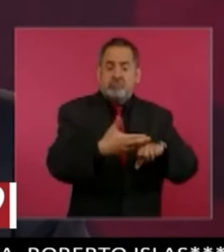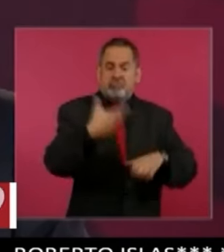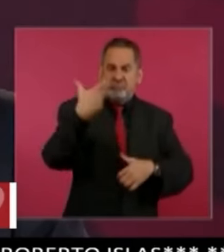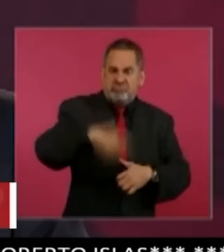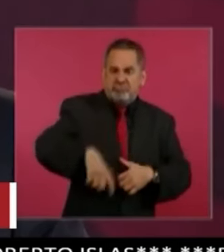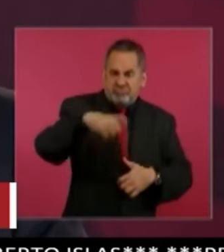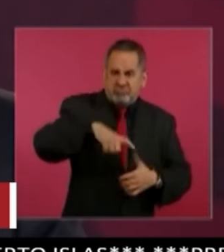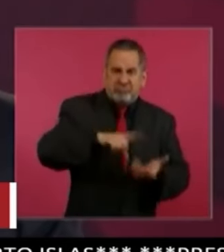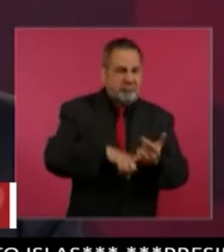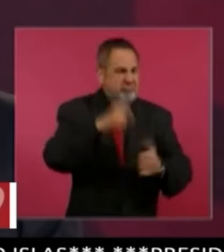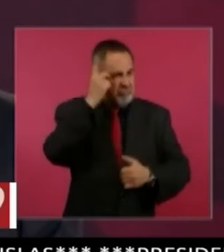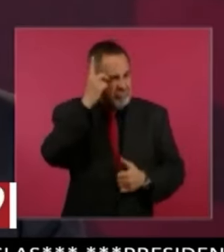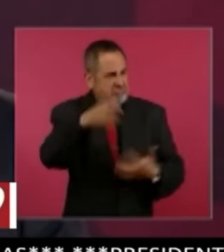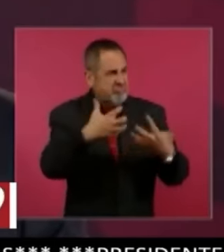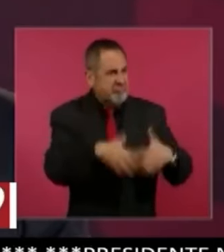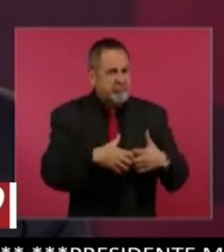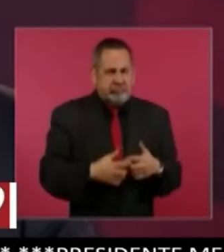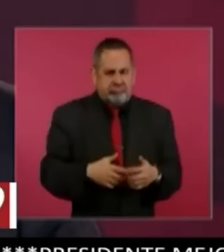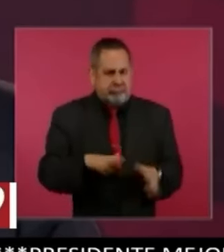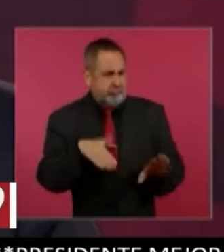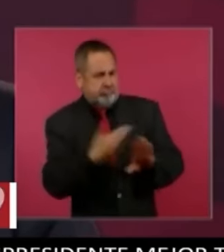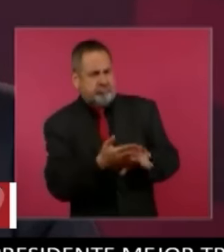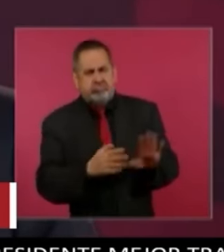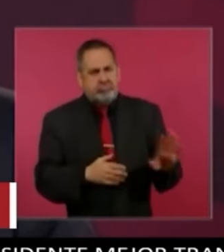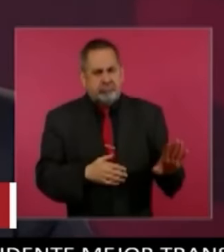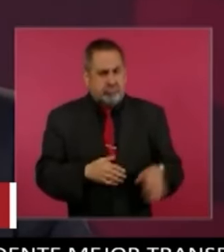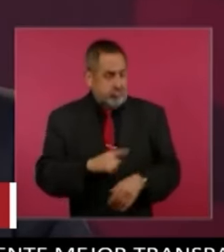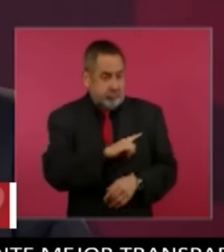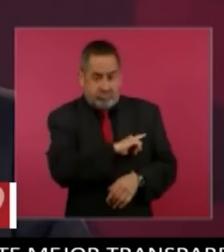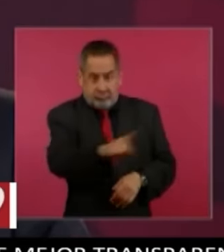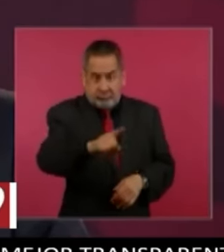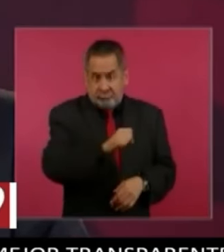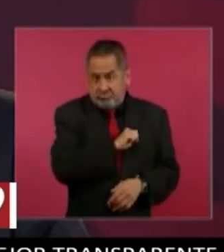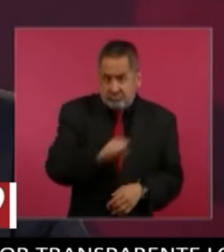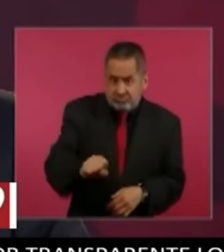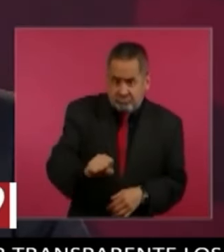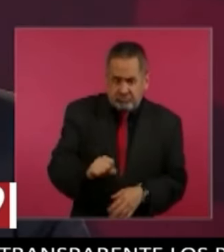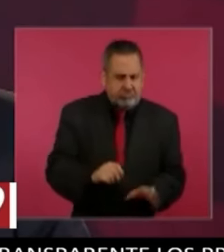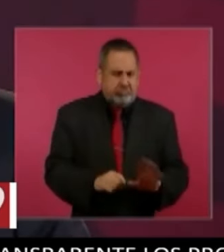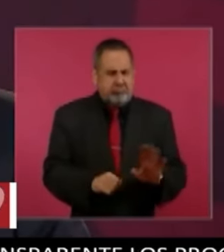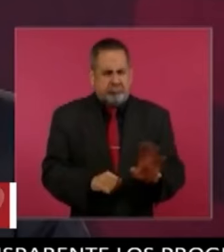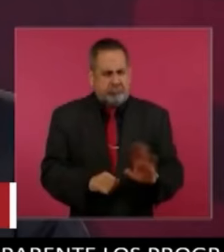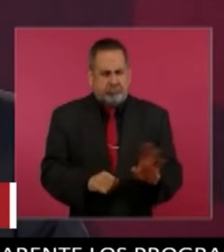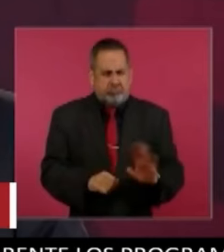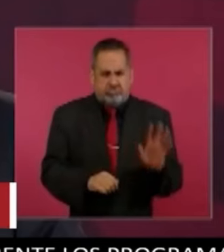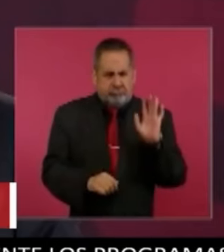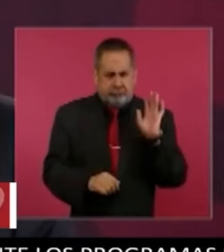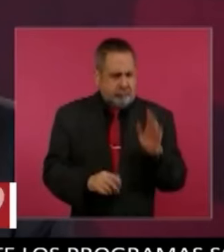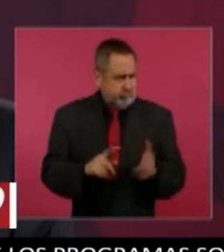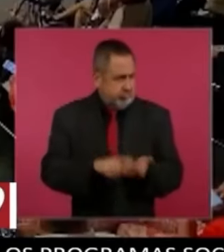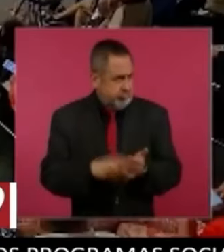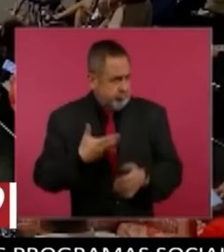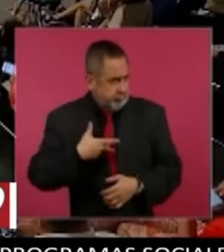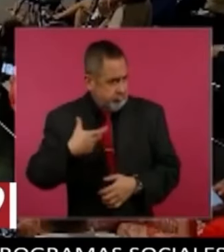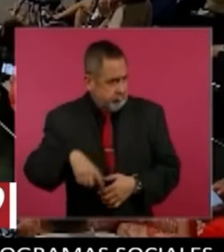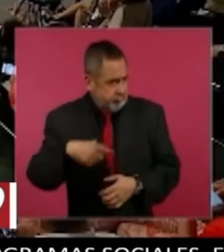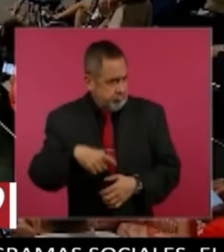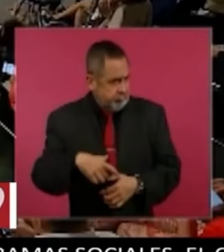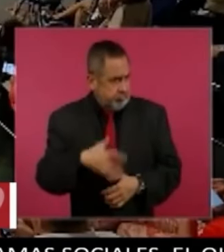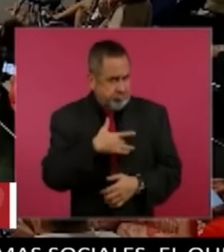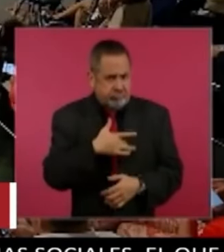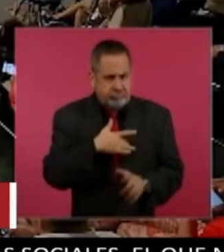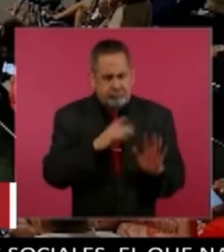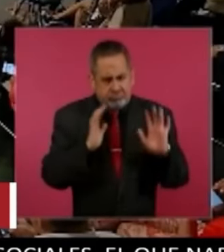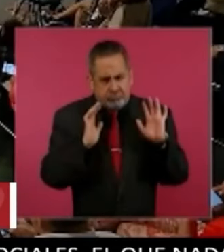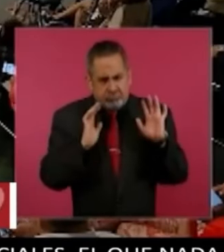corruptos. José, más del 85% del gasto en las obras públicas ha sido